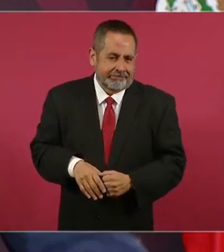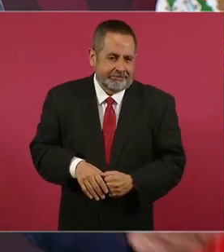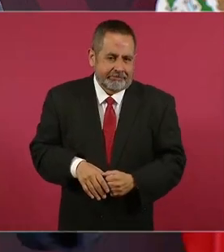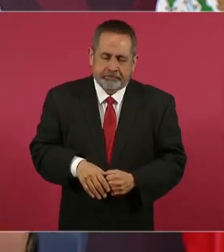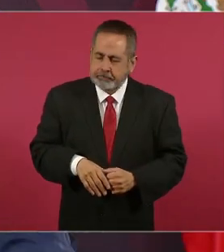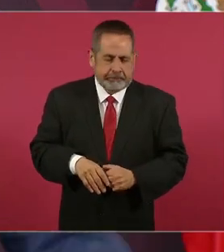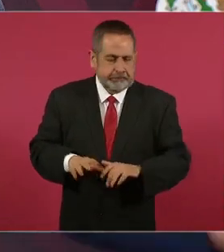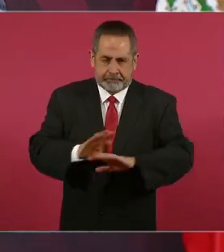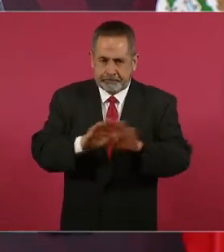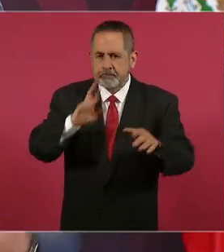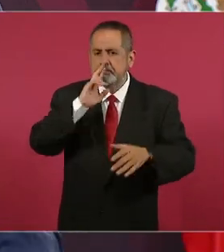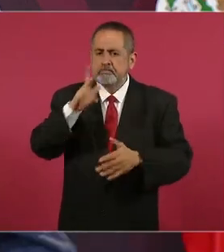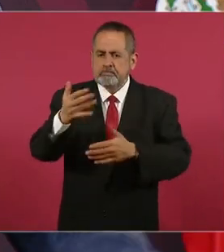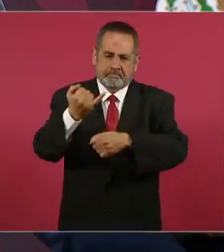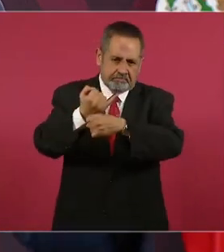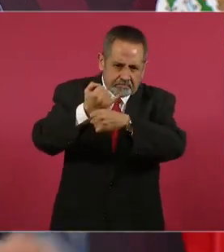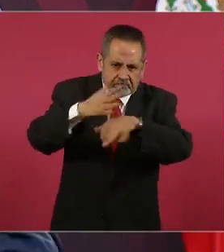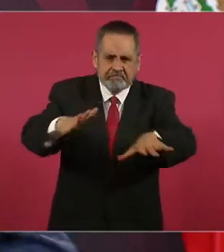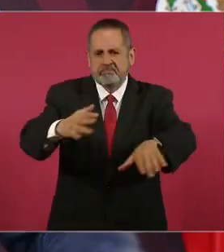Entonces, lo mejor es